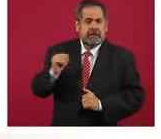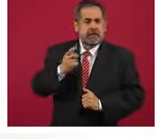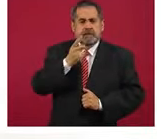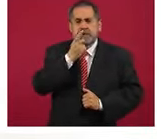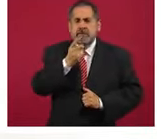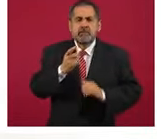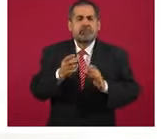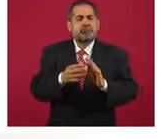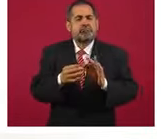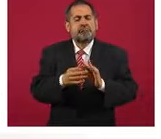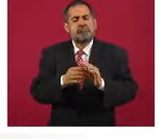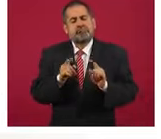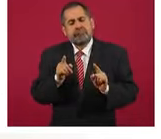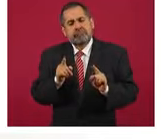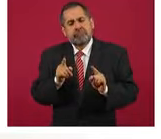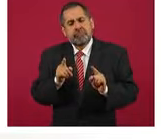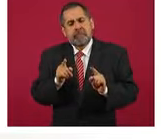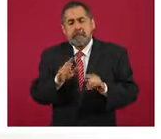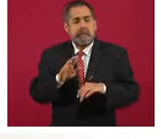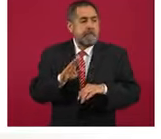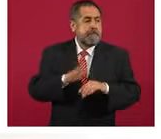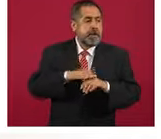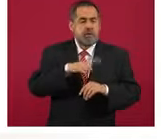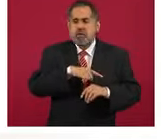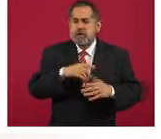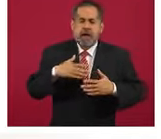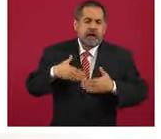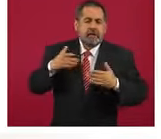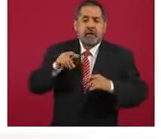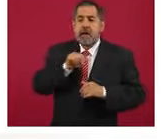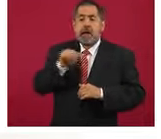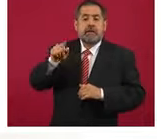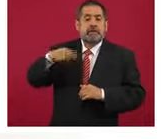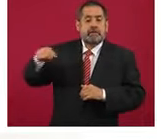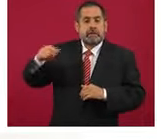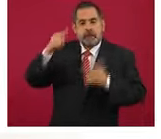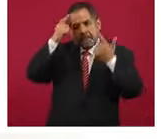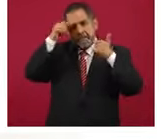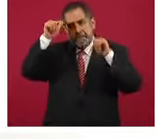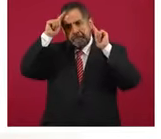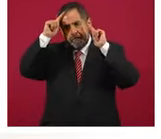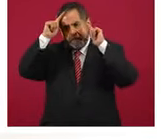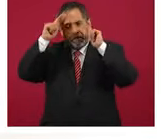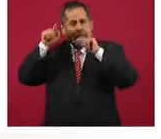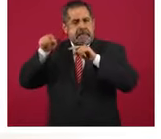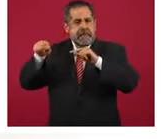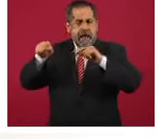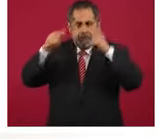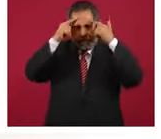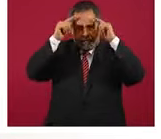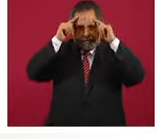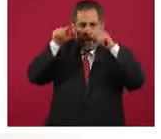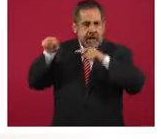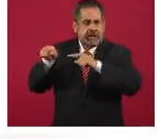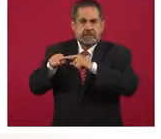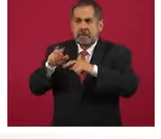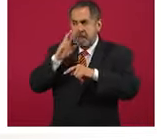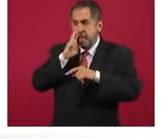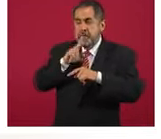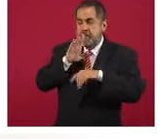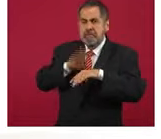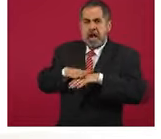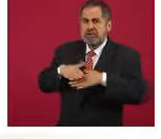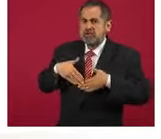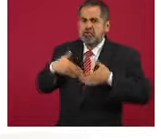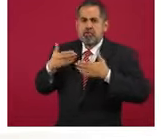que la Marina en este año 2020, con relación al 2019, mantiene su